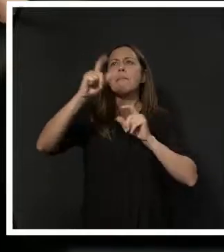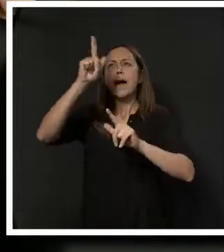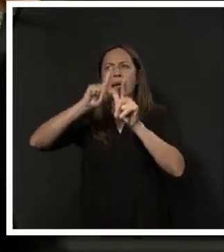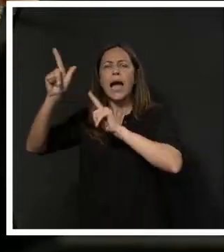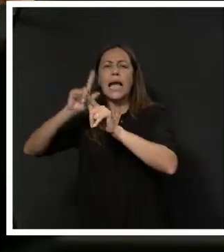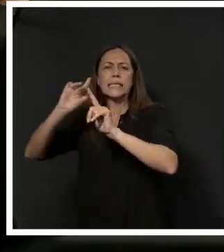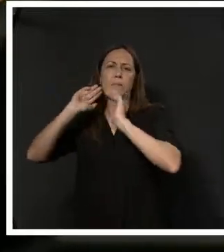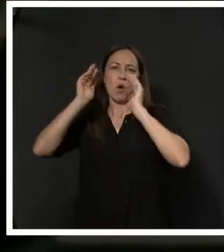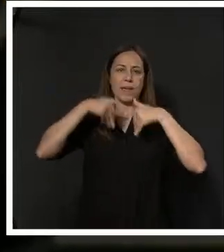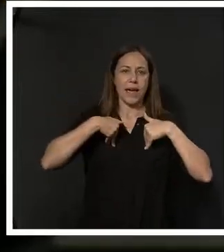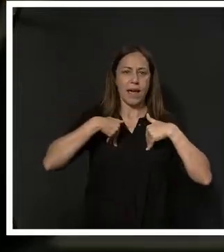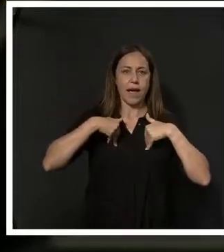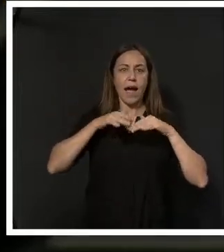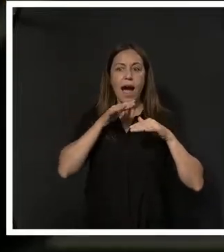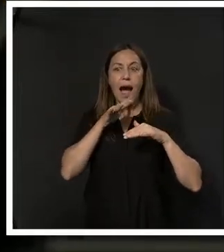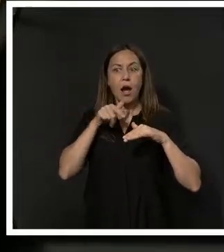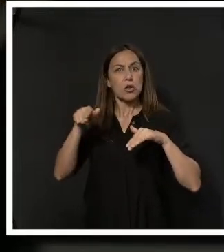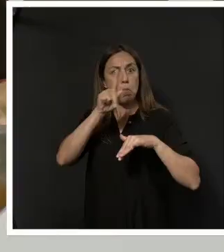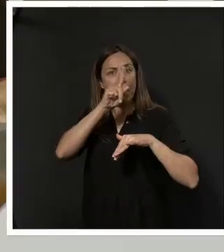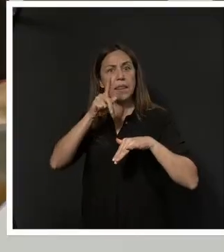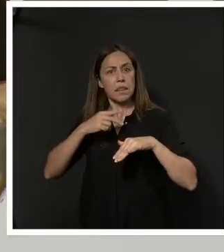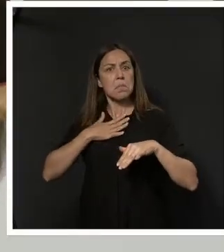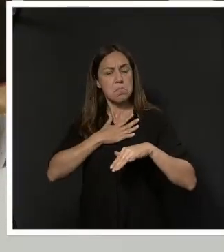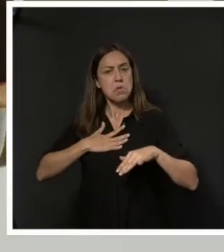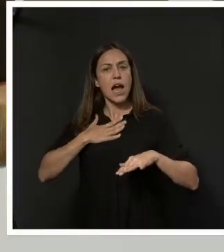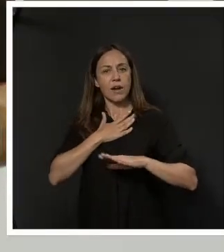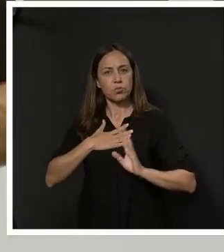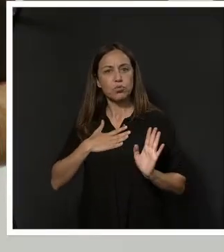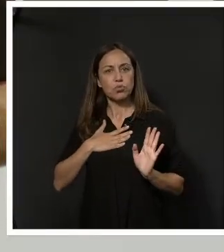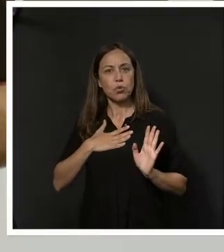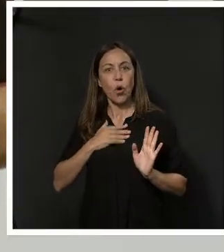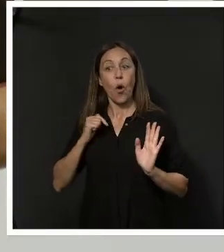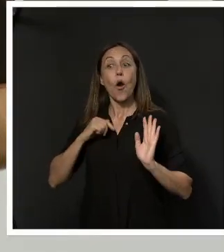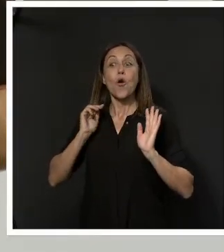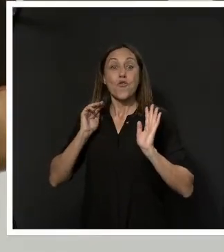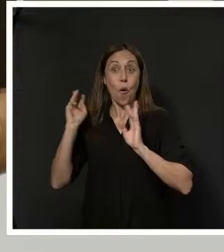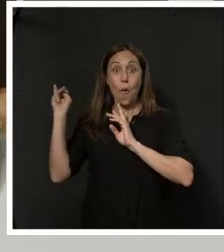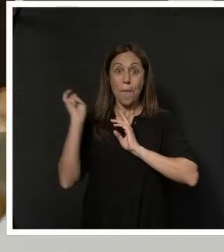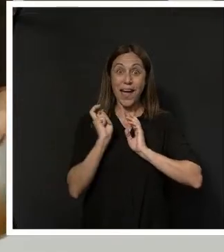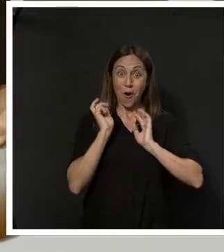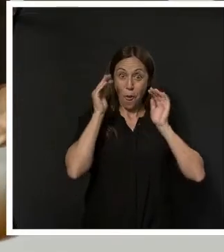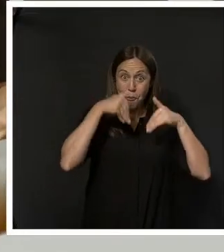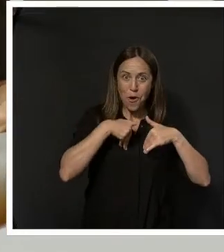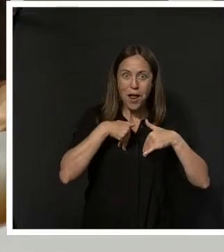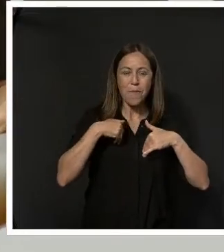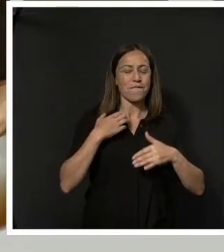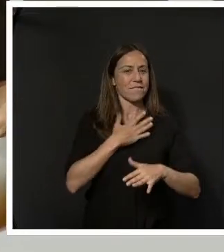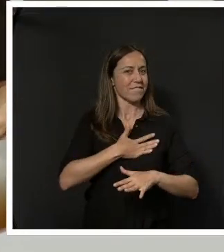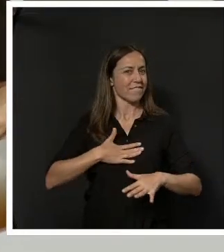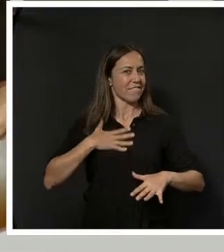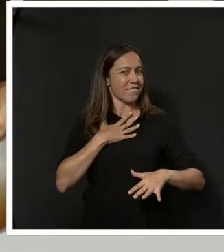pero estoy muy a gusto muy todo aquí